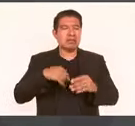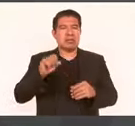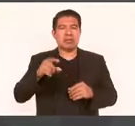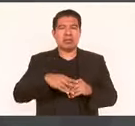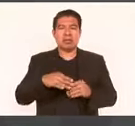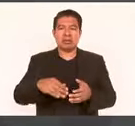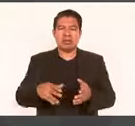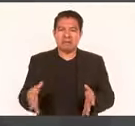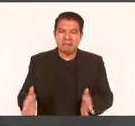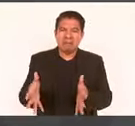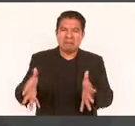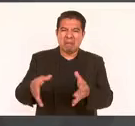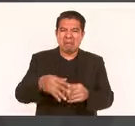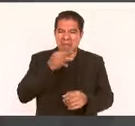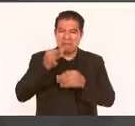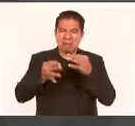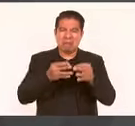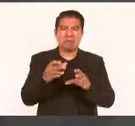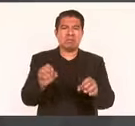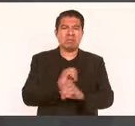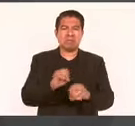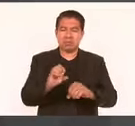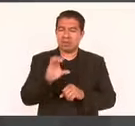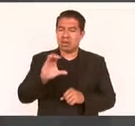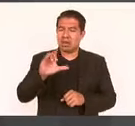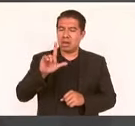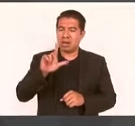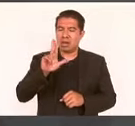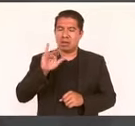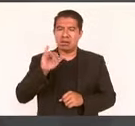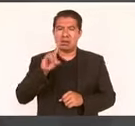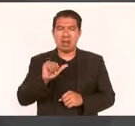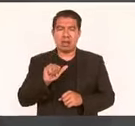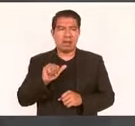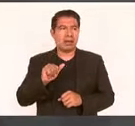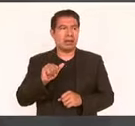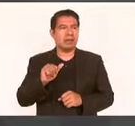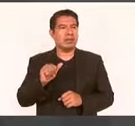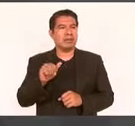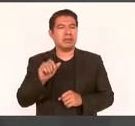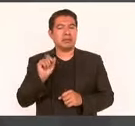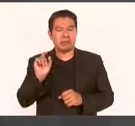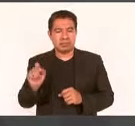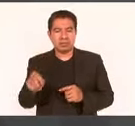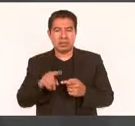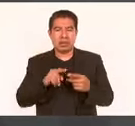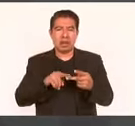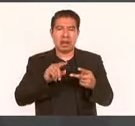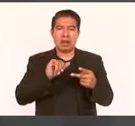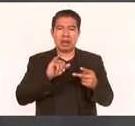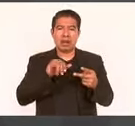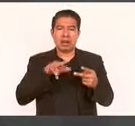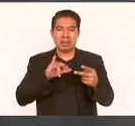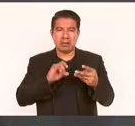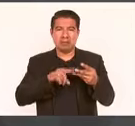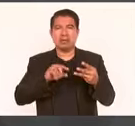nadie, porque Claudia, como Alejandro, como Rutilio, como